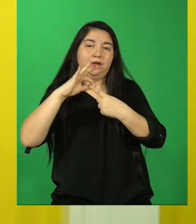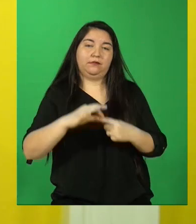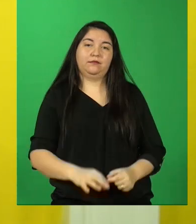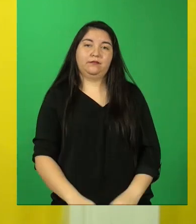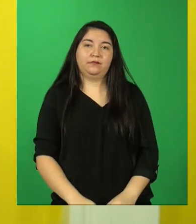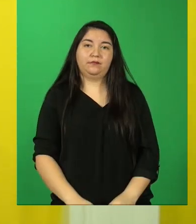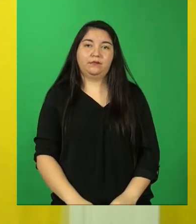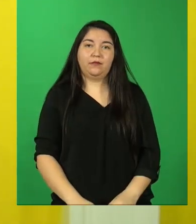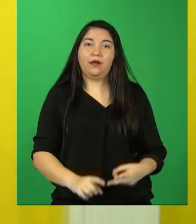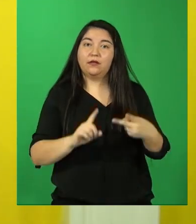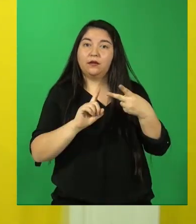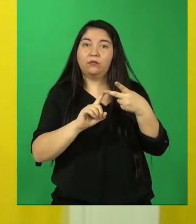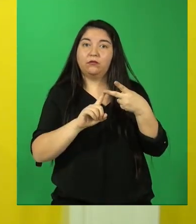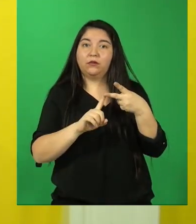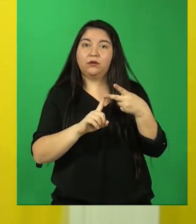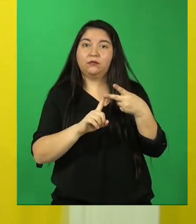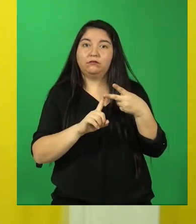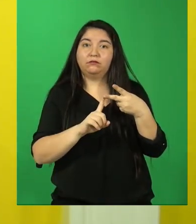Luego está el